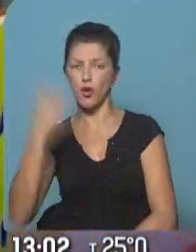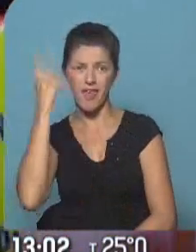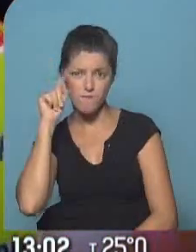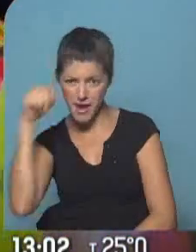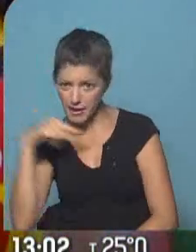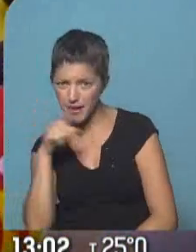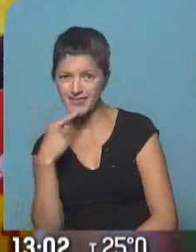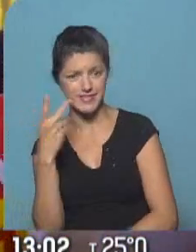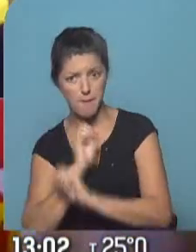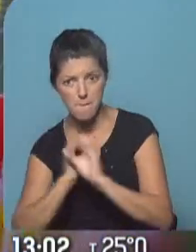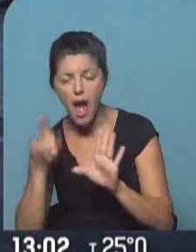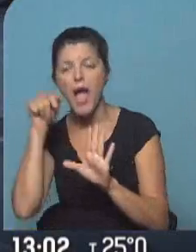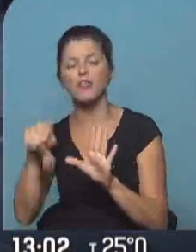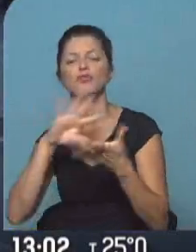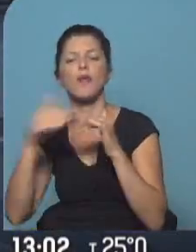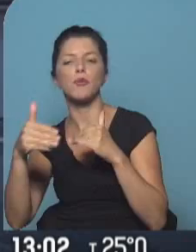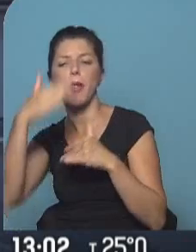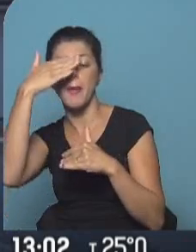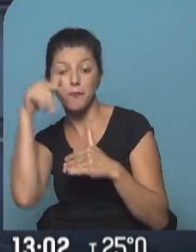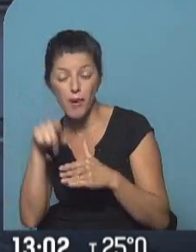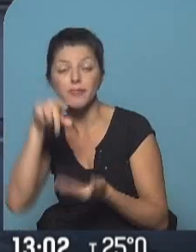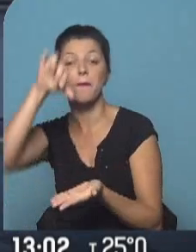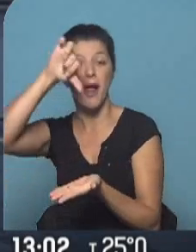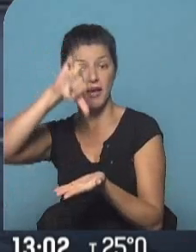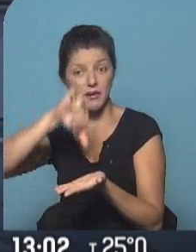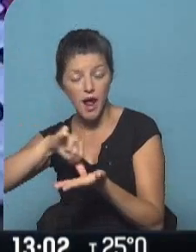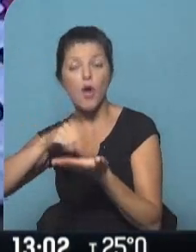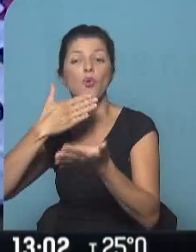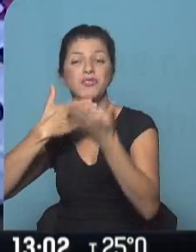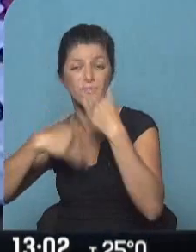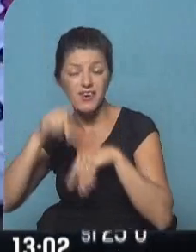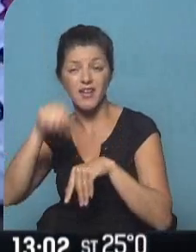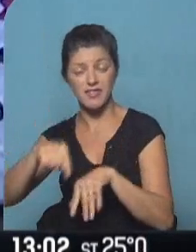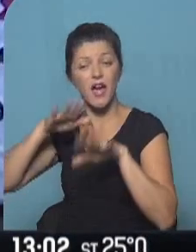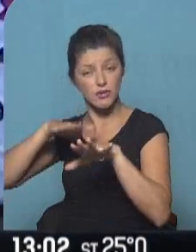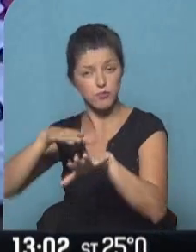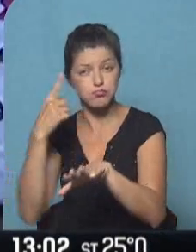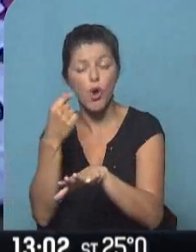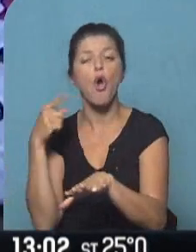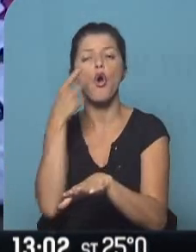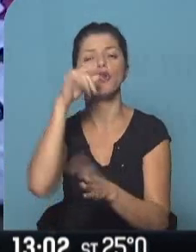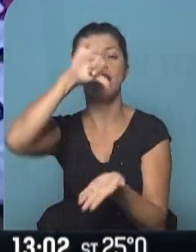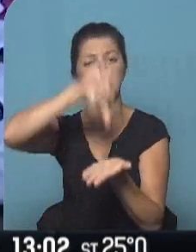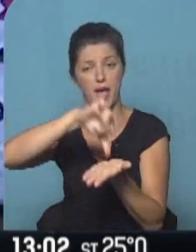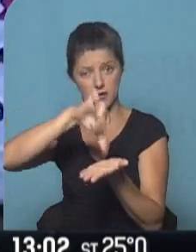que funcionan como justificativos para que el régimen atribuya las protestas a potencias extranjeras.